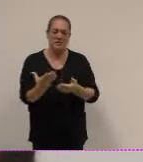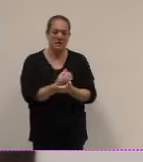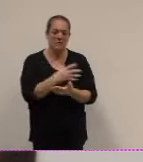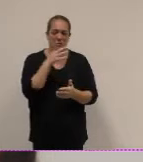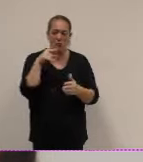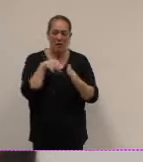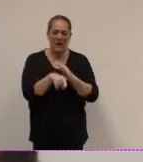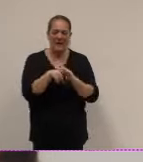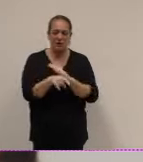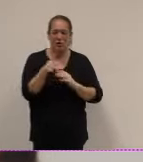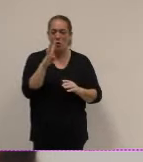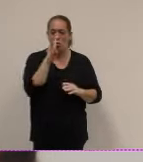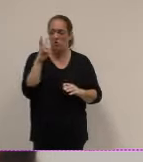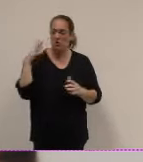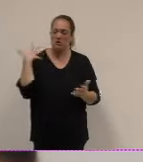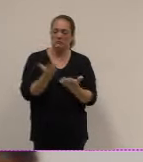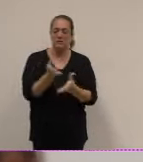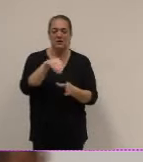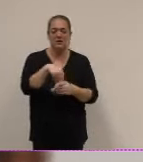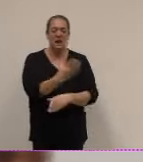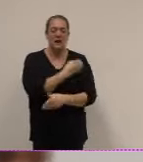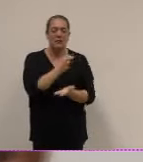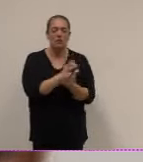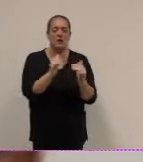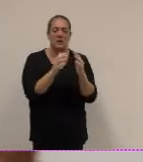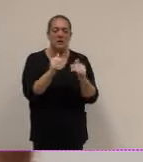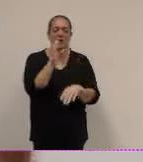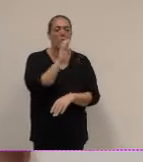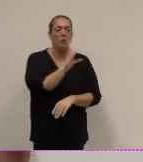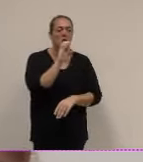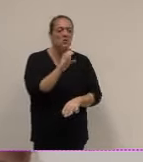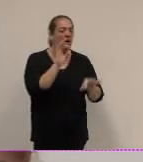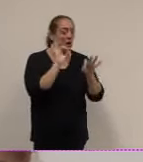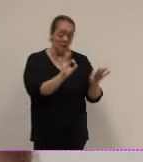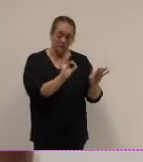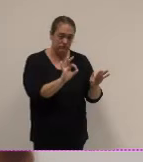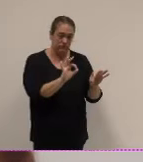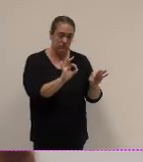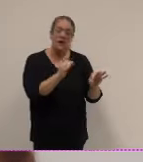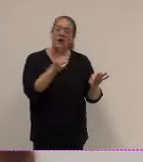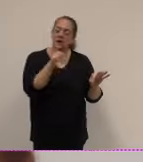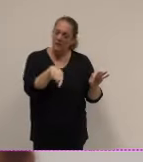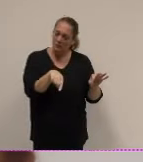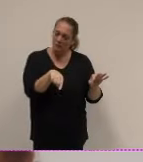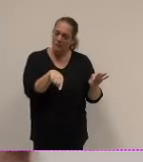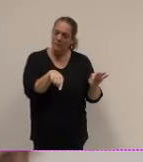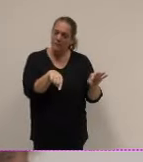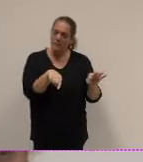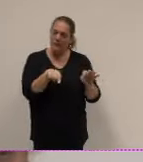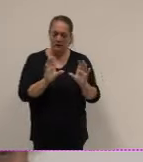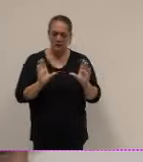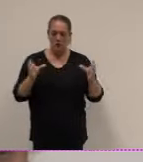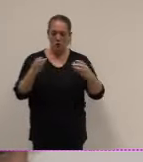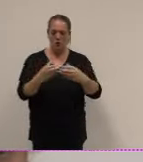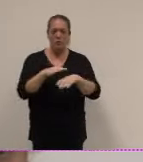estos últimos 4 años del Cabildo Insular de La Palma. A Coalición Canaria, por supuesto, y también a los que conformamos el grupo